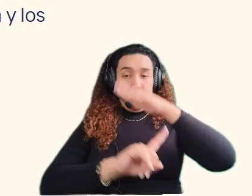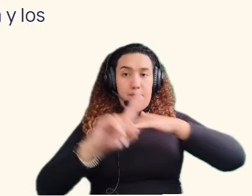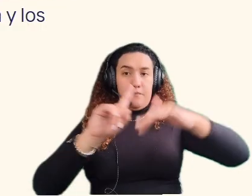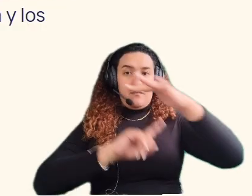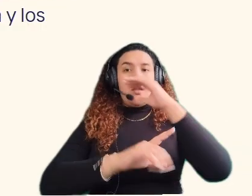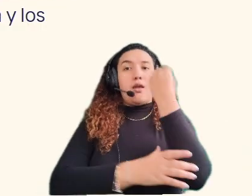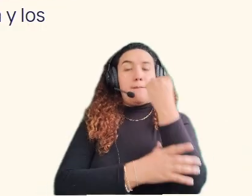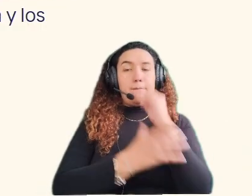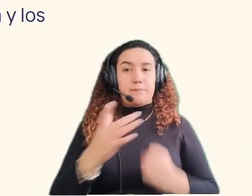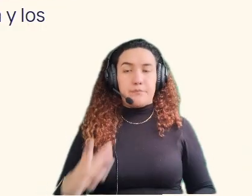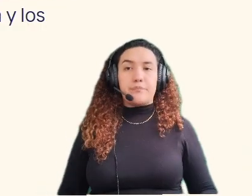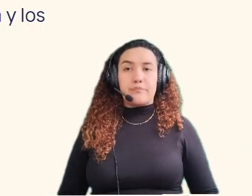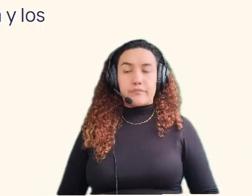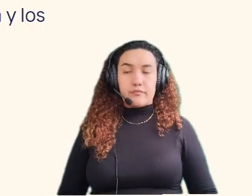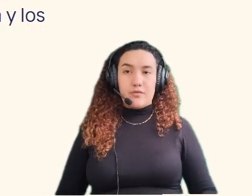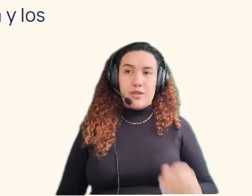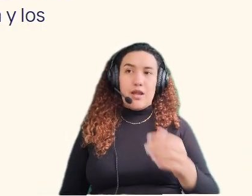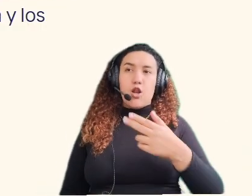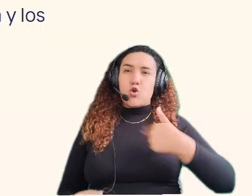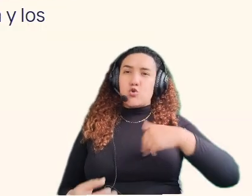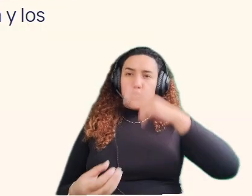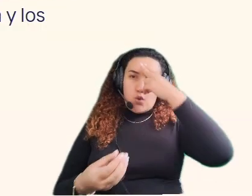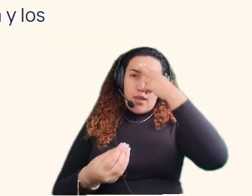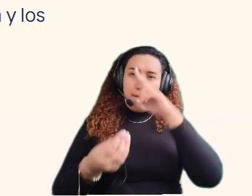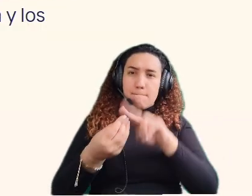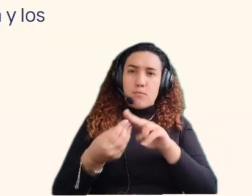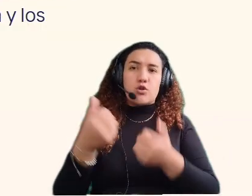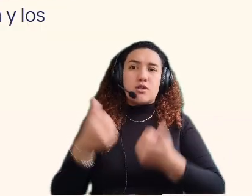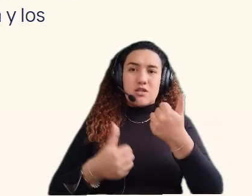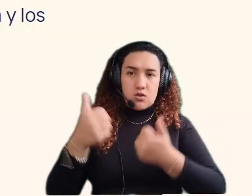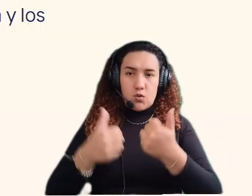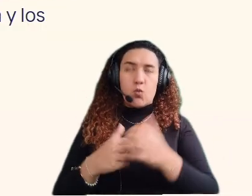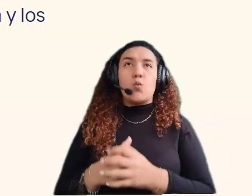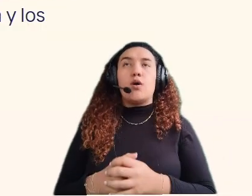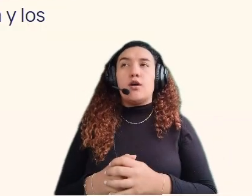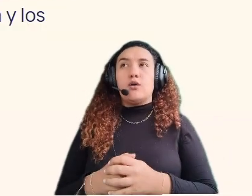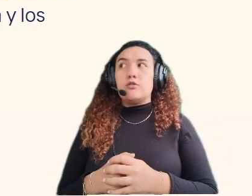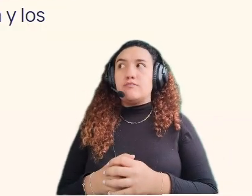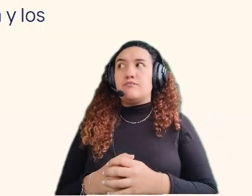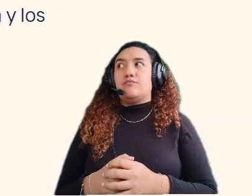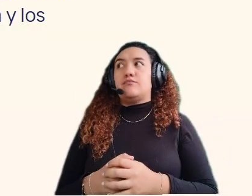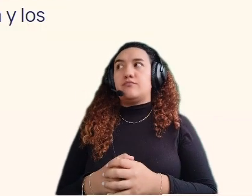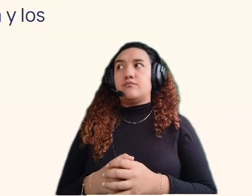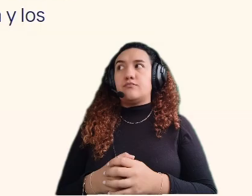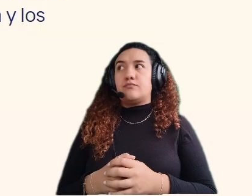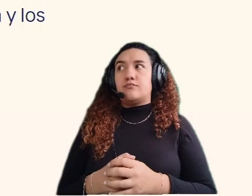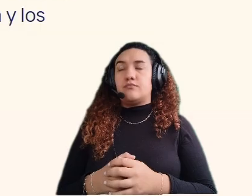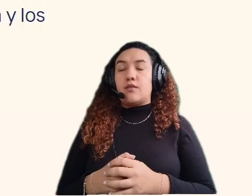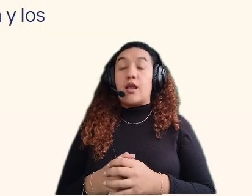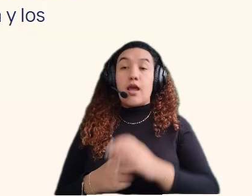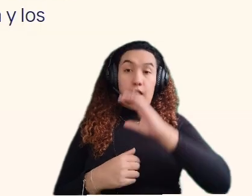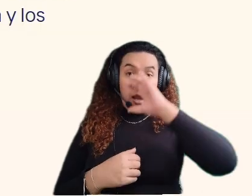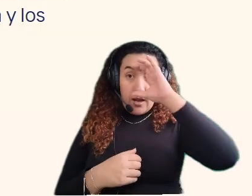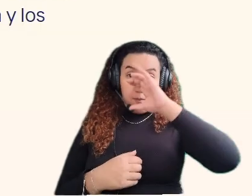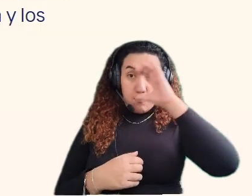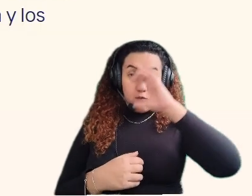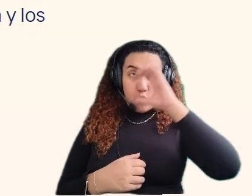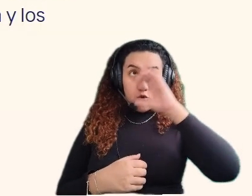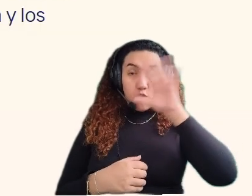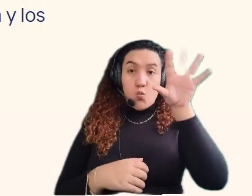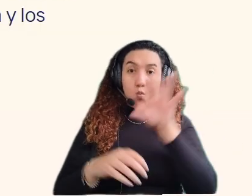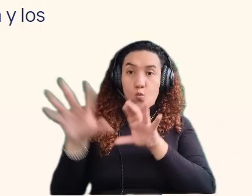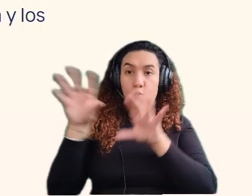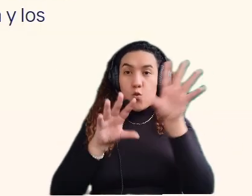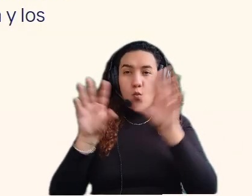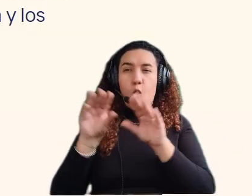Nuestra hipótesis, el fitoplancton es el agente biológico esencial y el principal responsable de la absorción y transformación